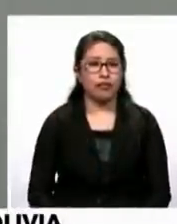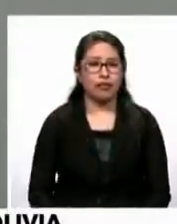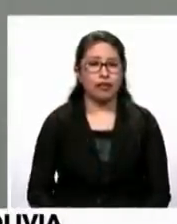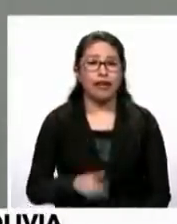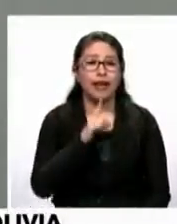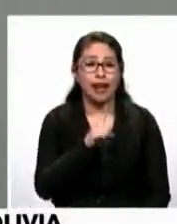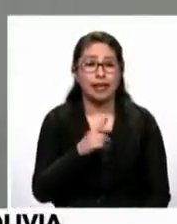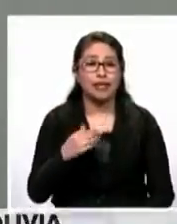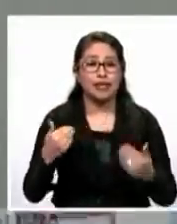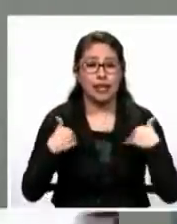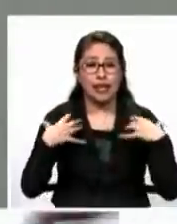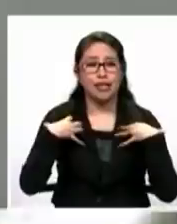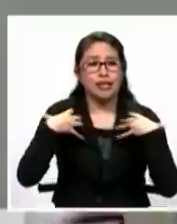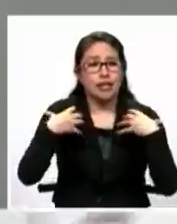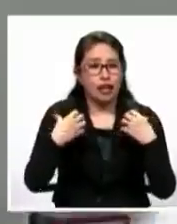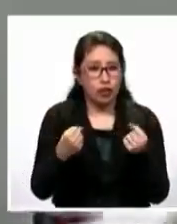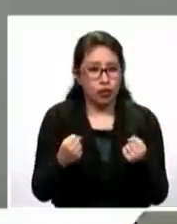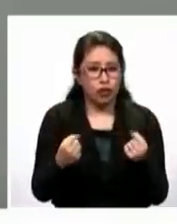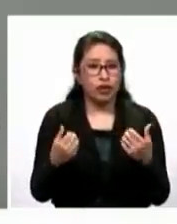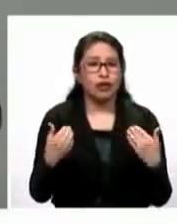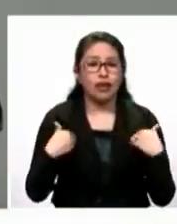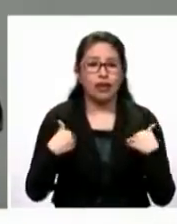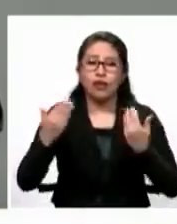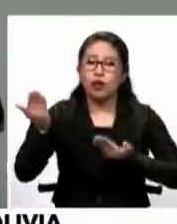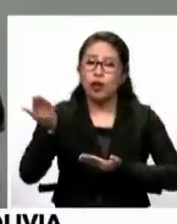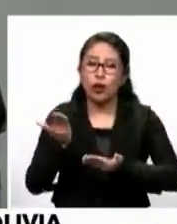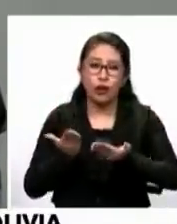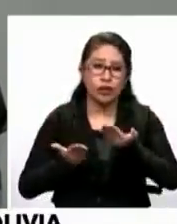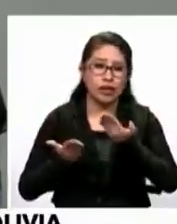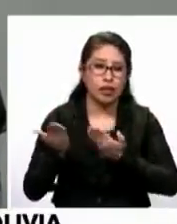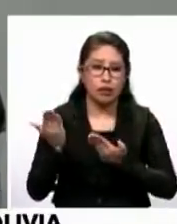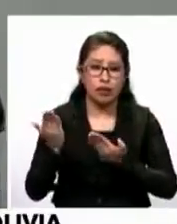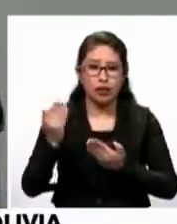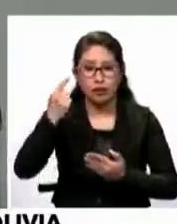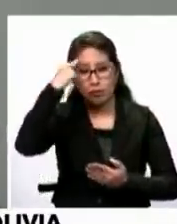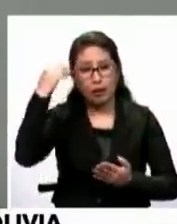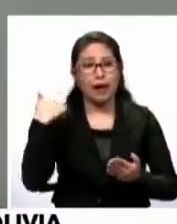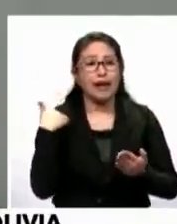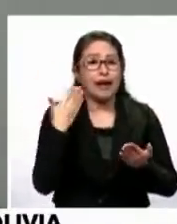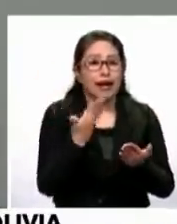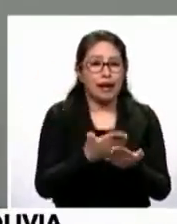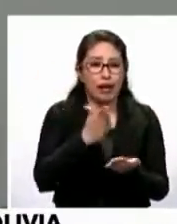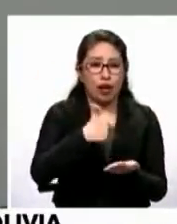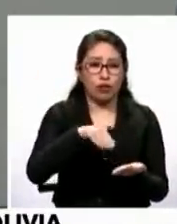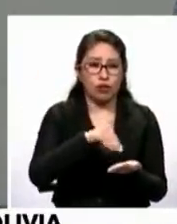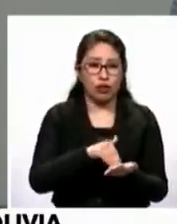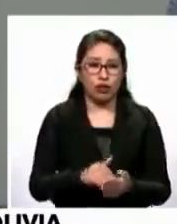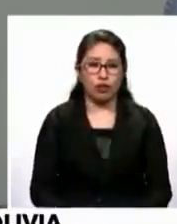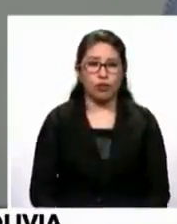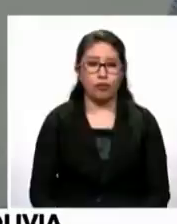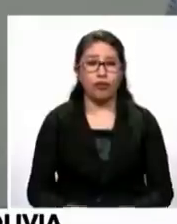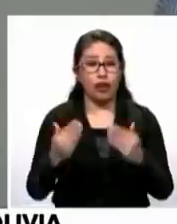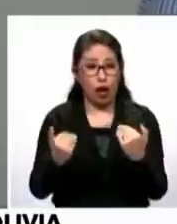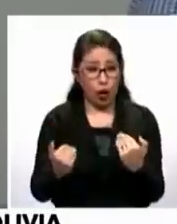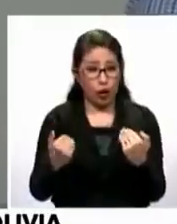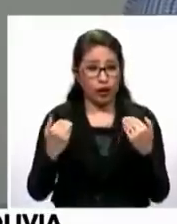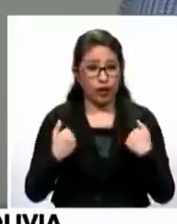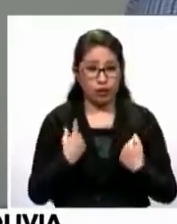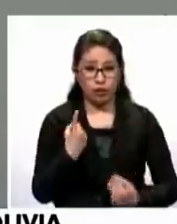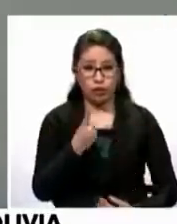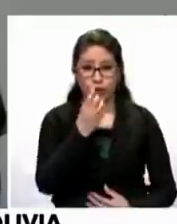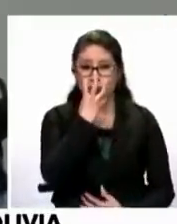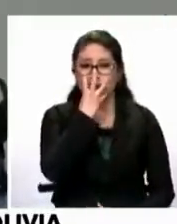tener salud y tener las condiciones para llegar a un centro. Ahora estamos trayendo un respirador